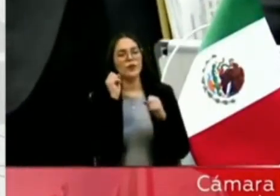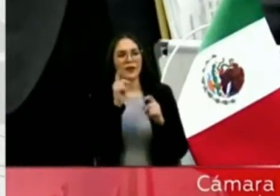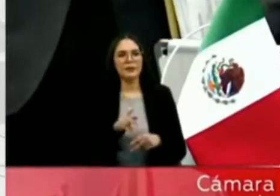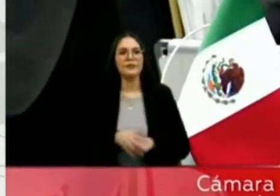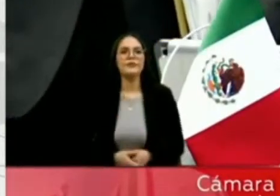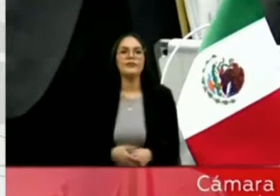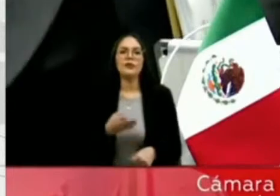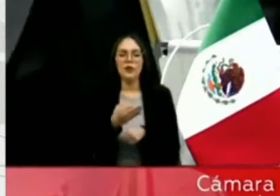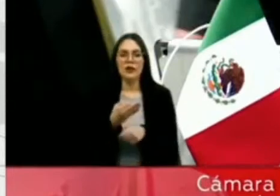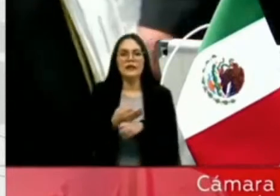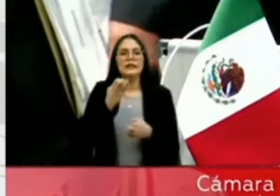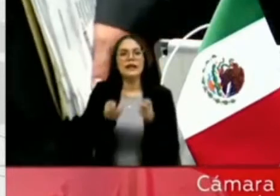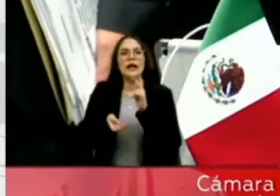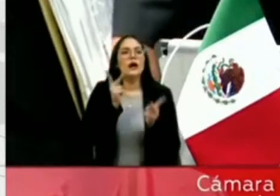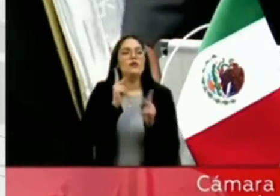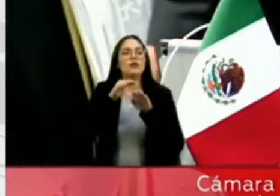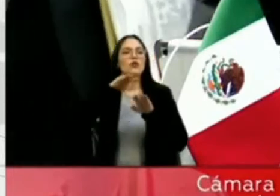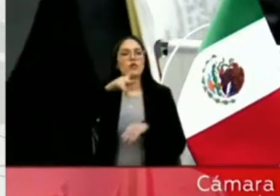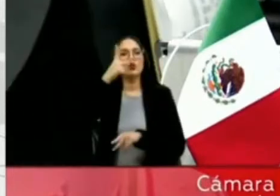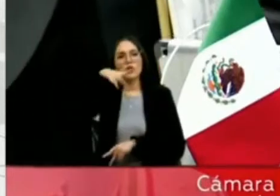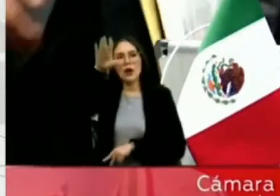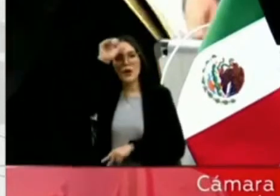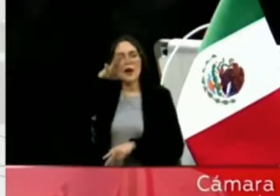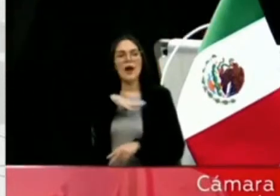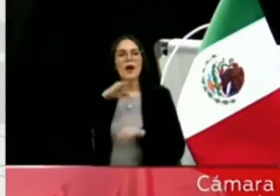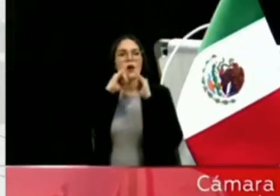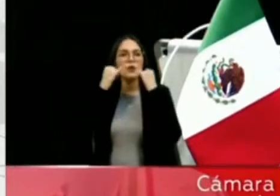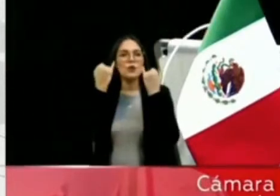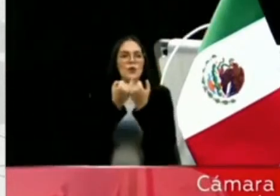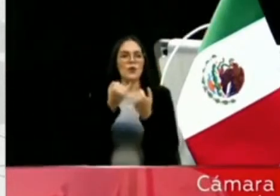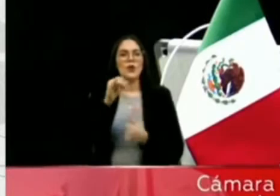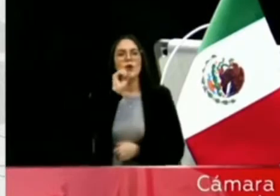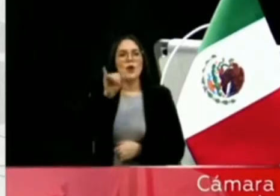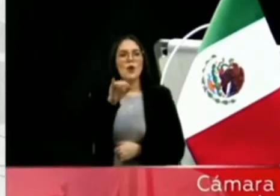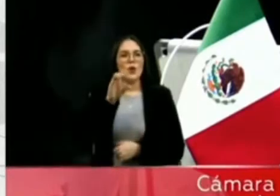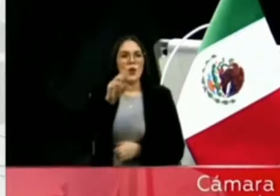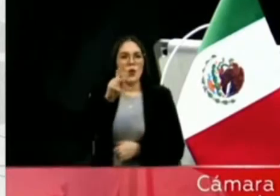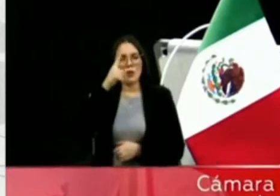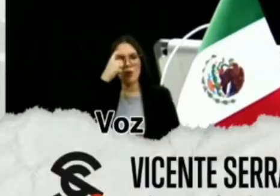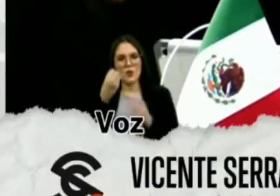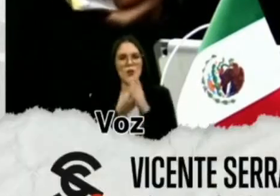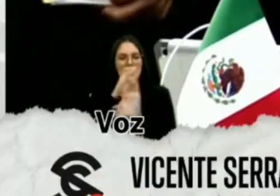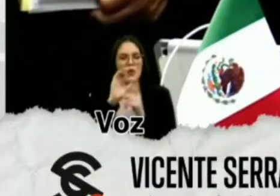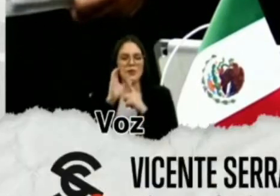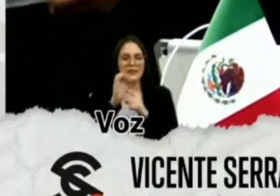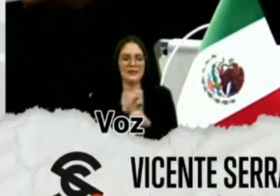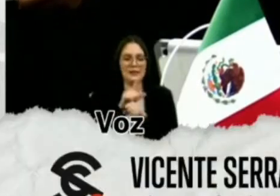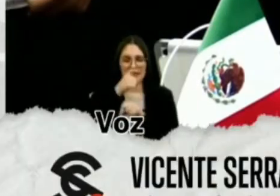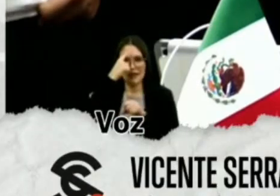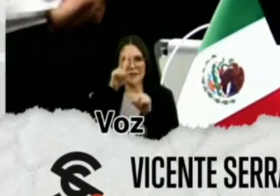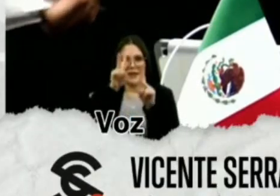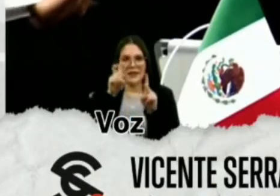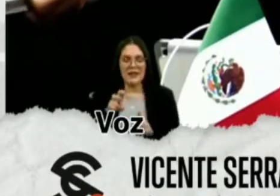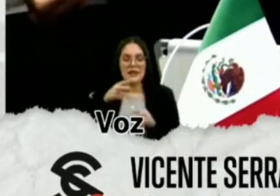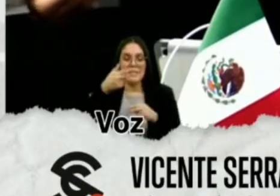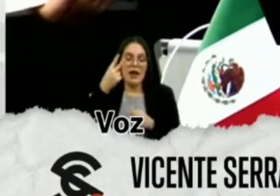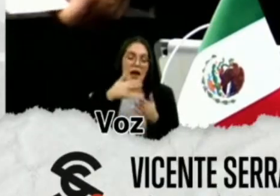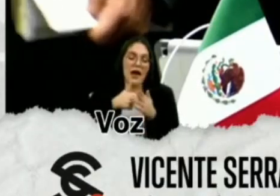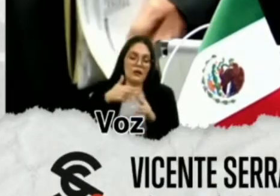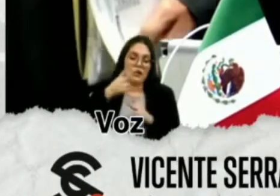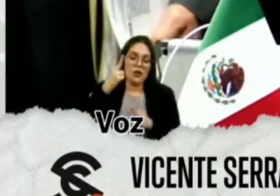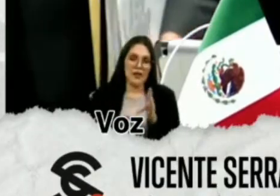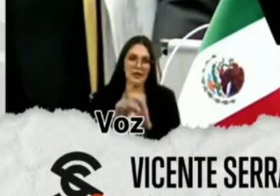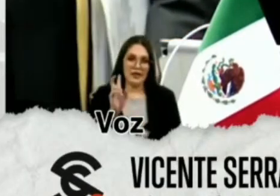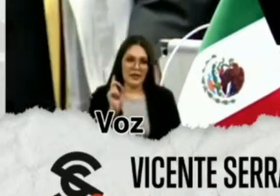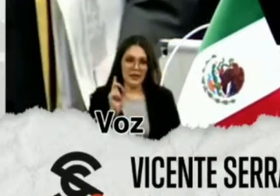Lito Moreno a una decisión que se está tomando en el INE que podría bajarlo, en este momento lo está bajando, de